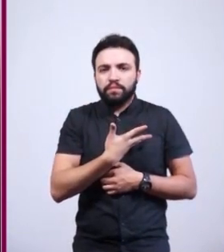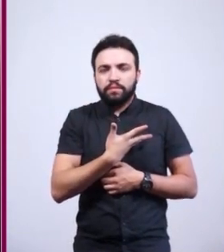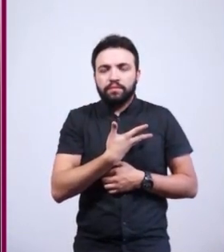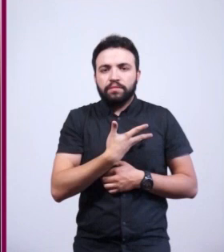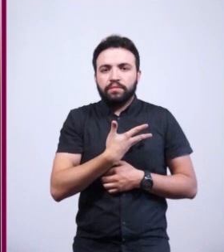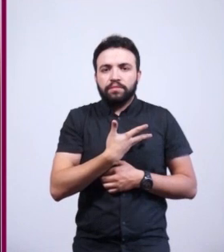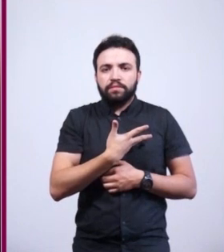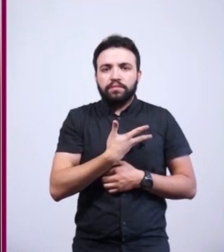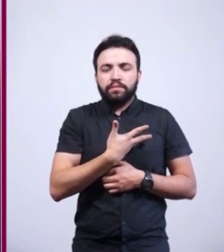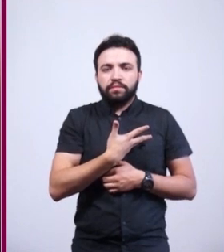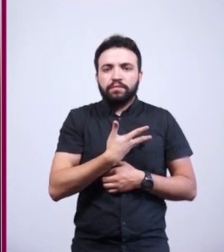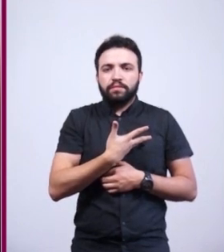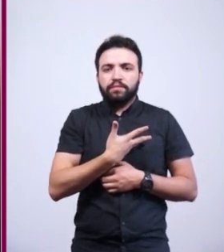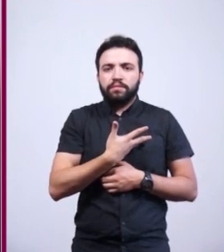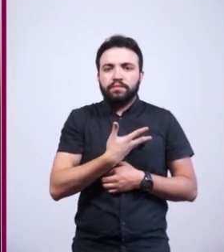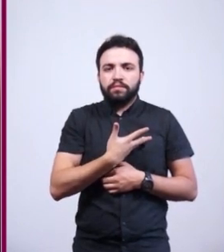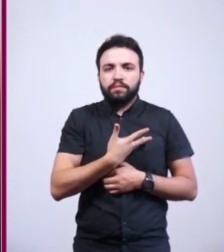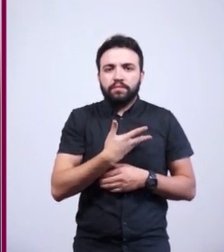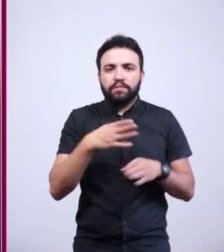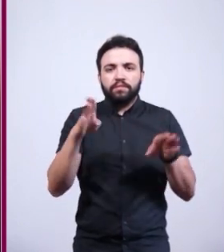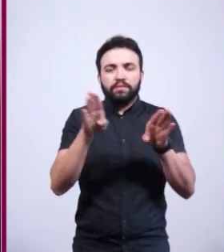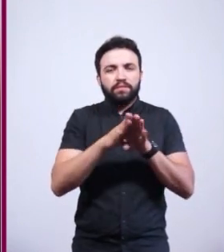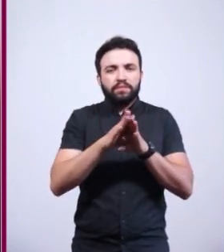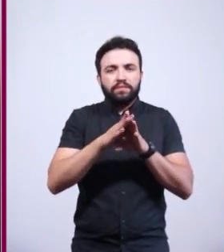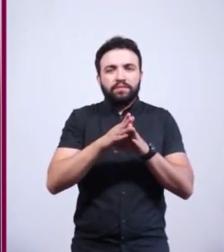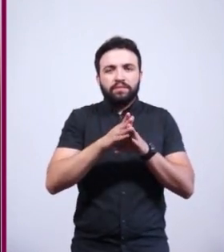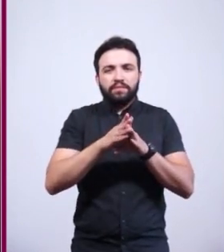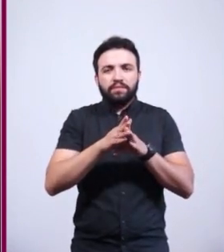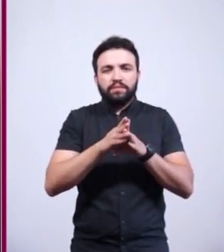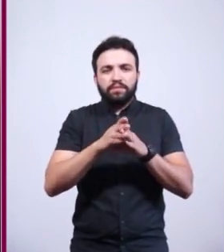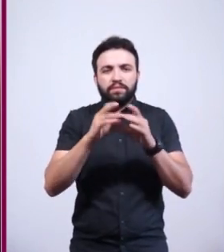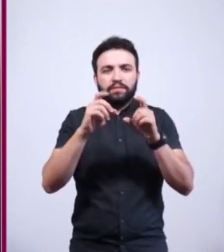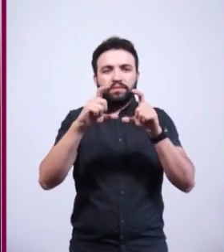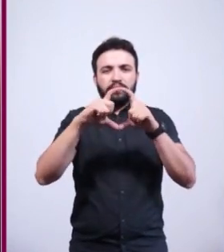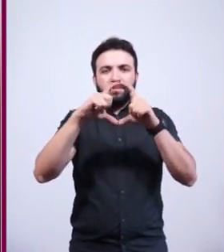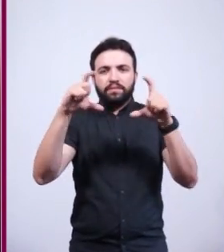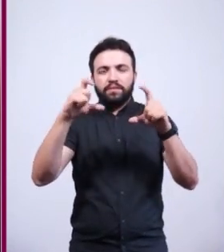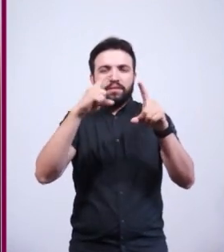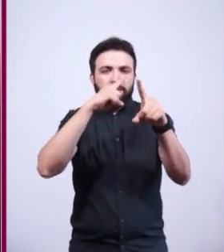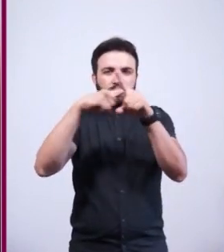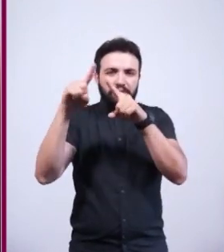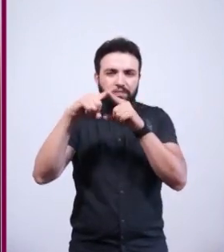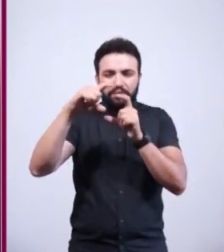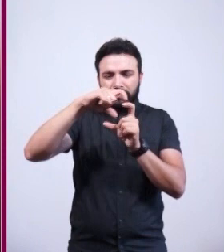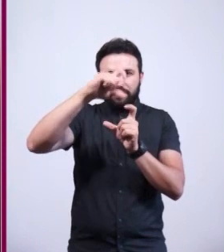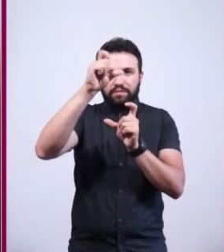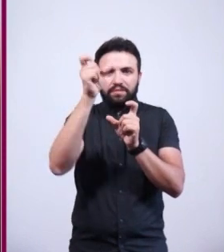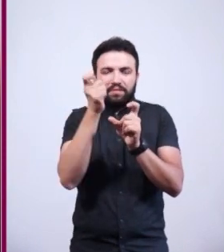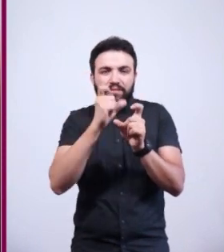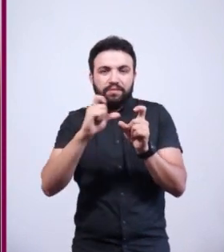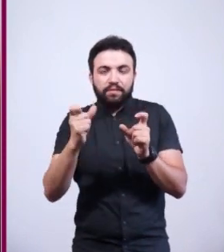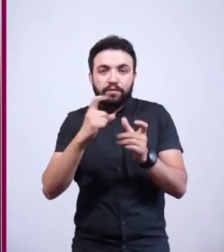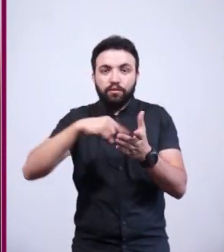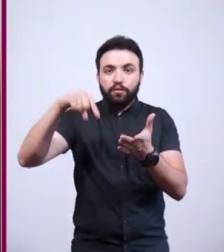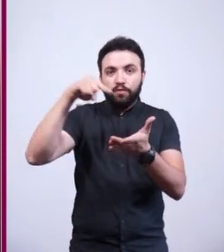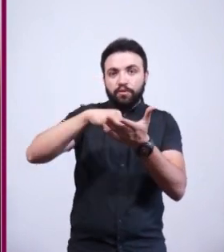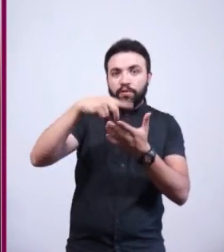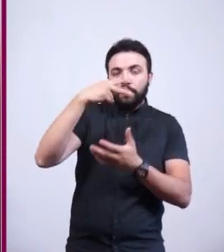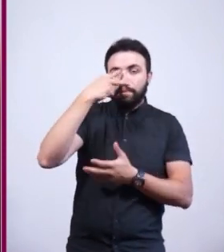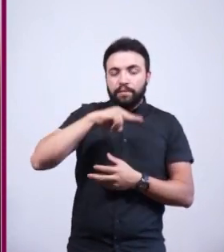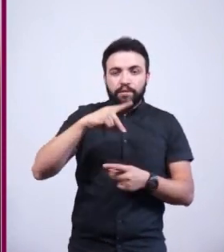un ícono formado de diferentes iconografías textiles de diferentes lugares de